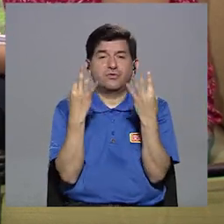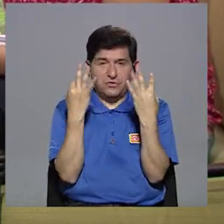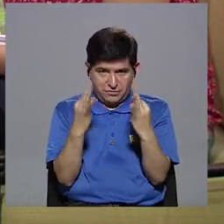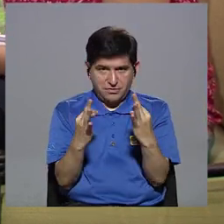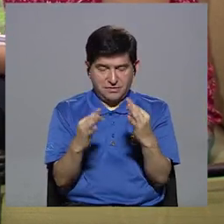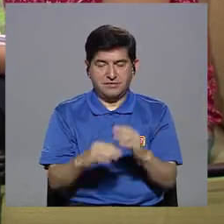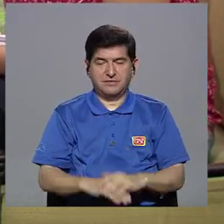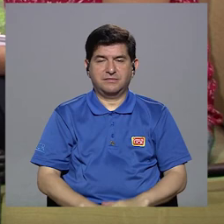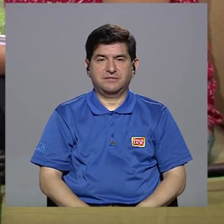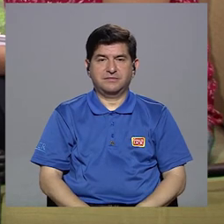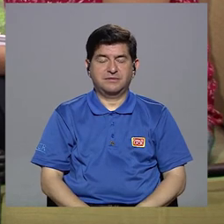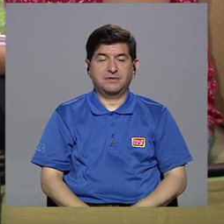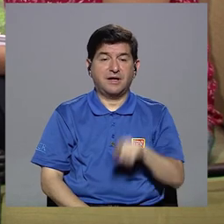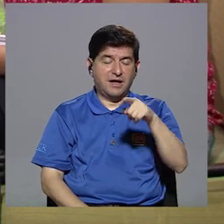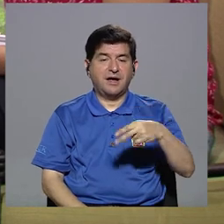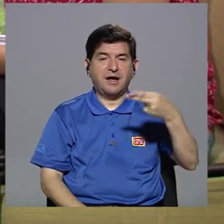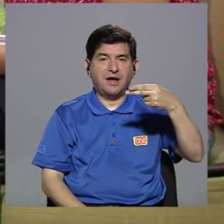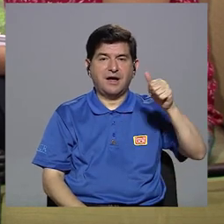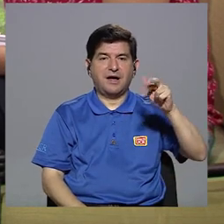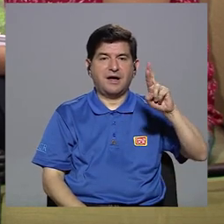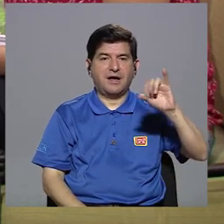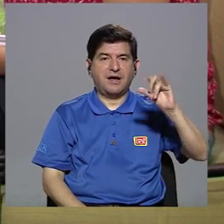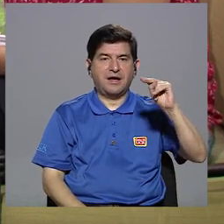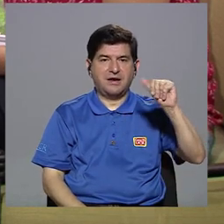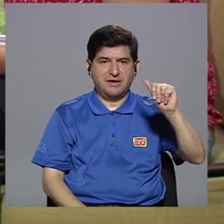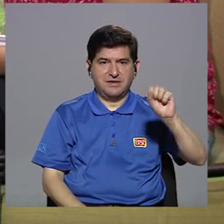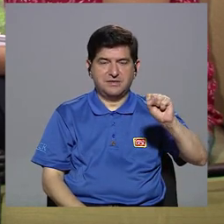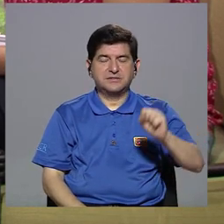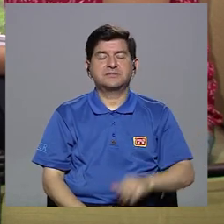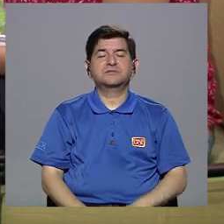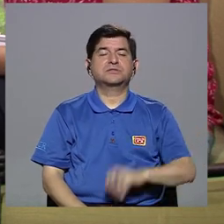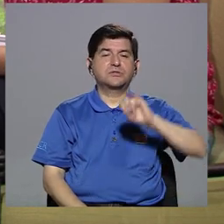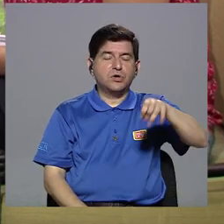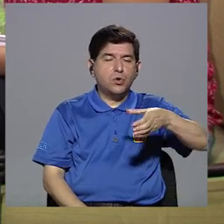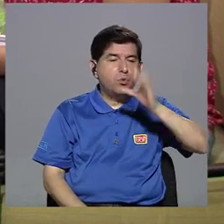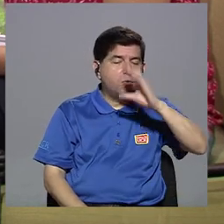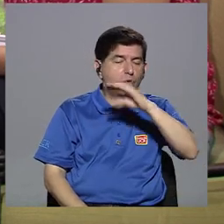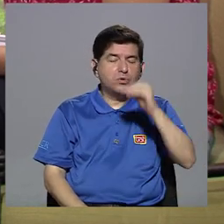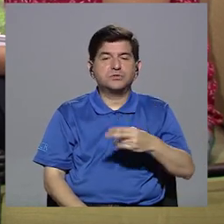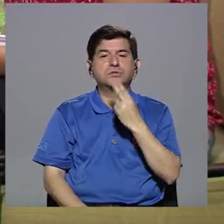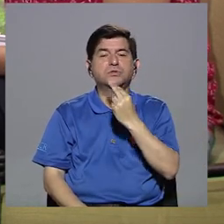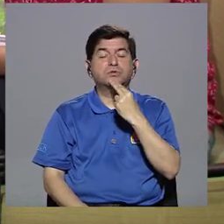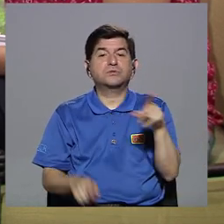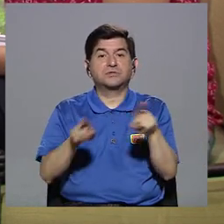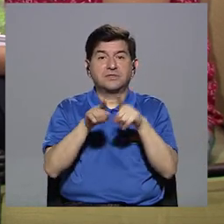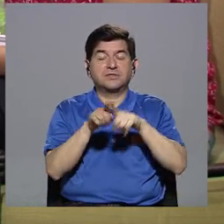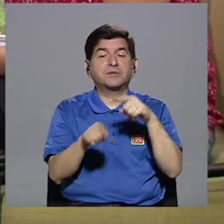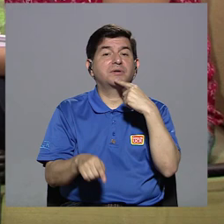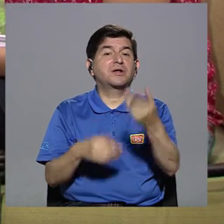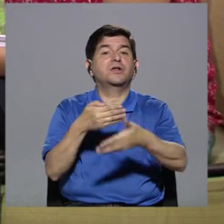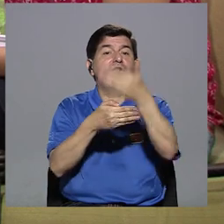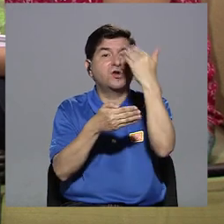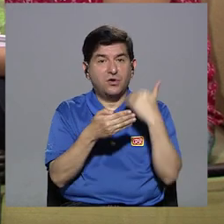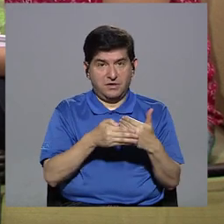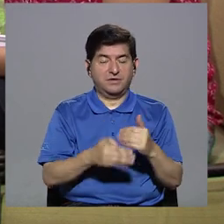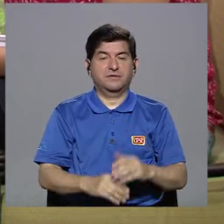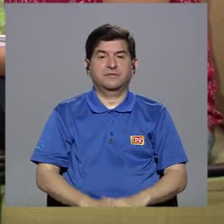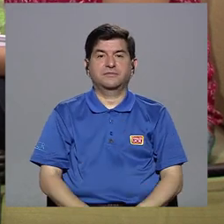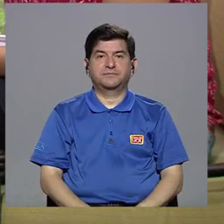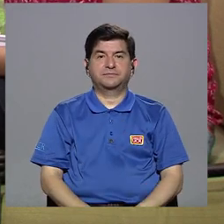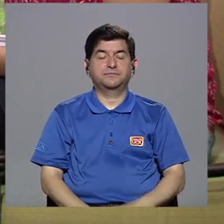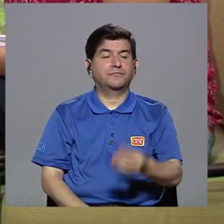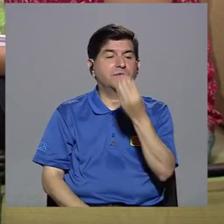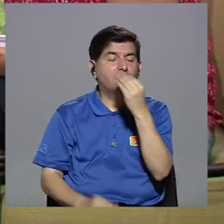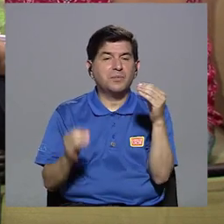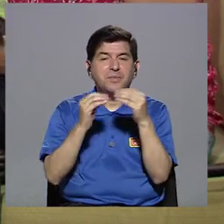podamos las harinas los jugos los dulces y por supuesto lo que usted menciona es decir